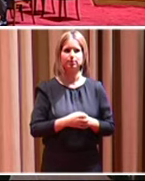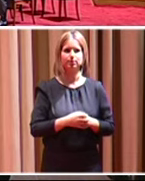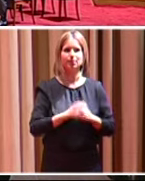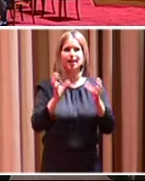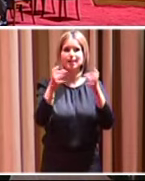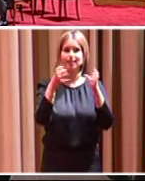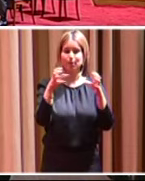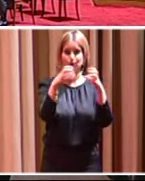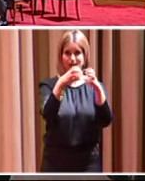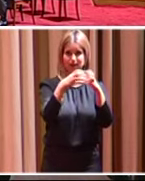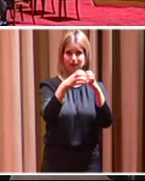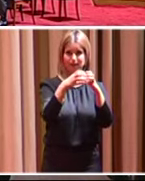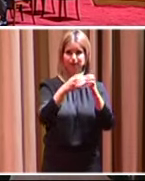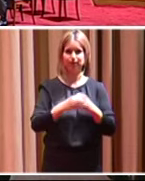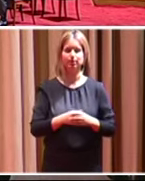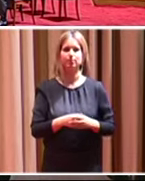Radio Granada.